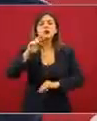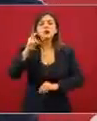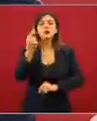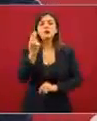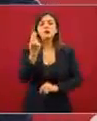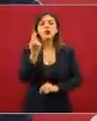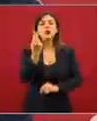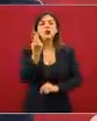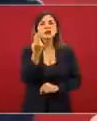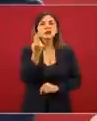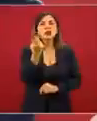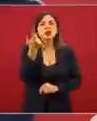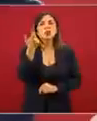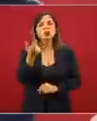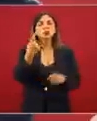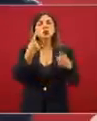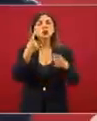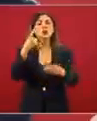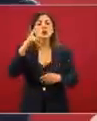25 pesos por dólar.